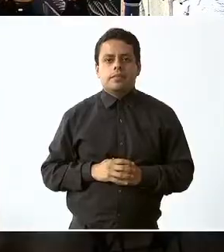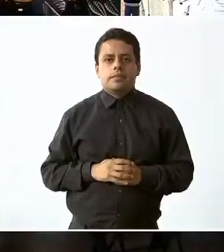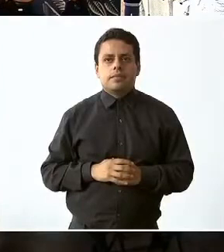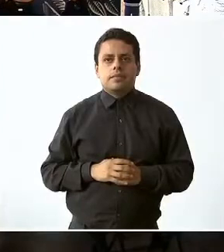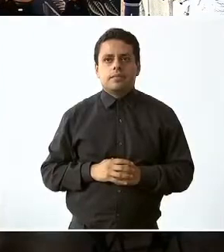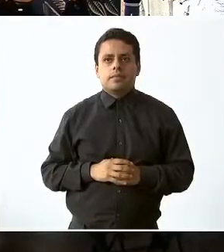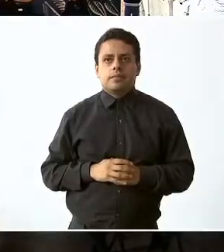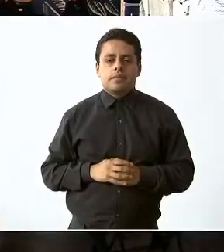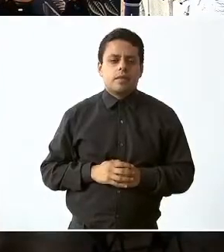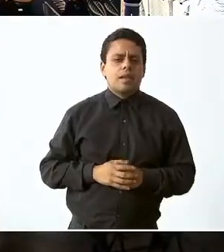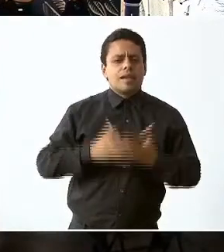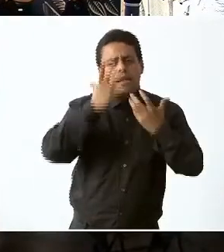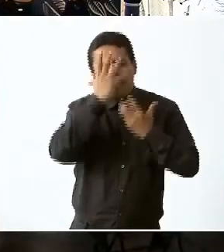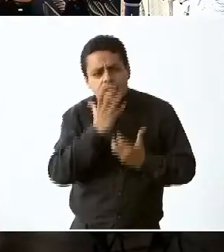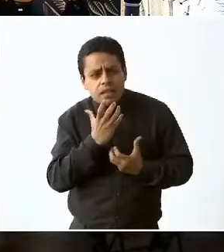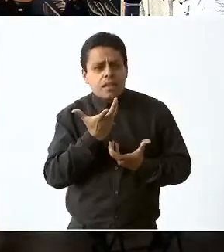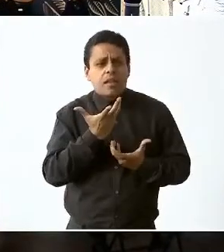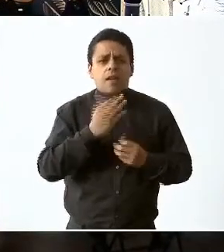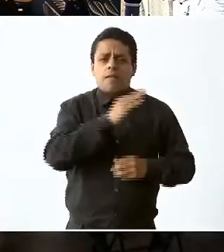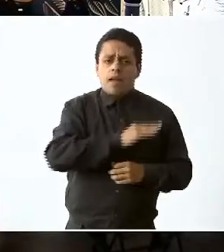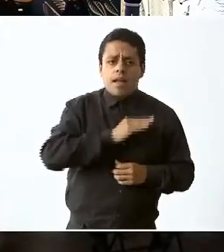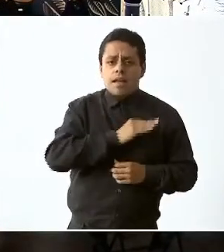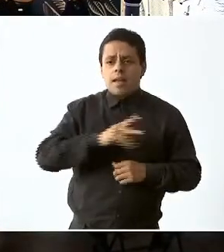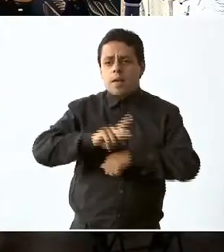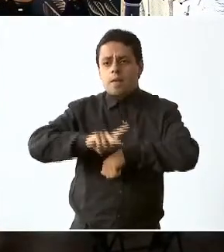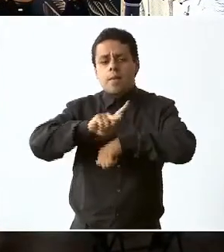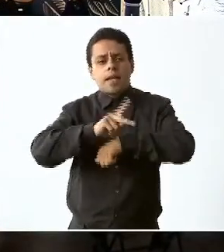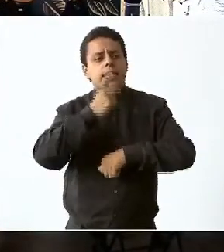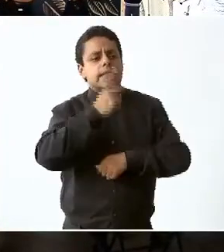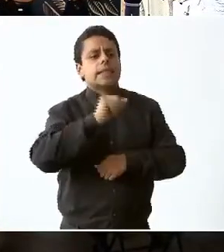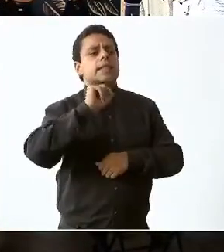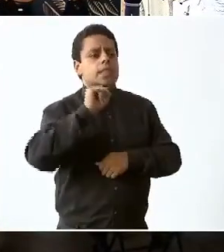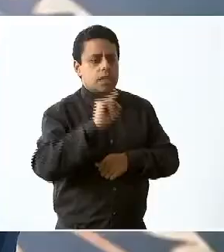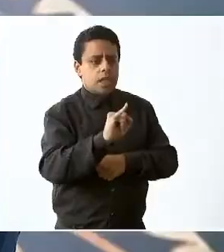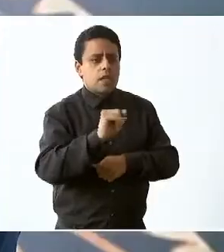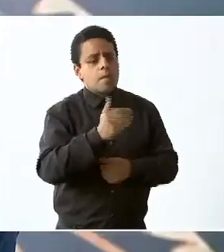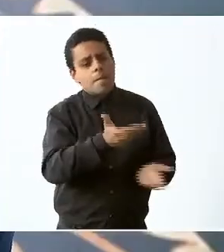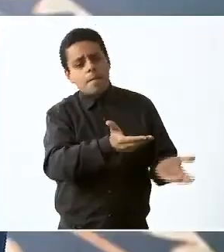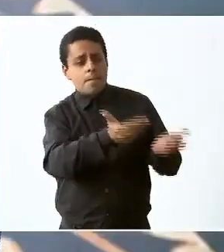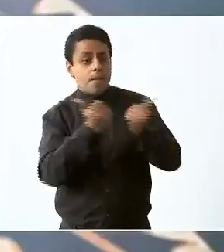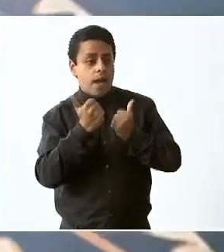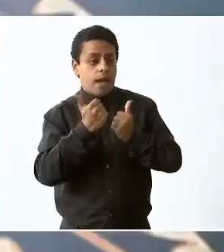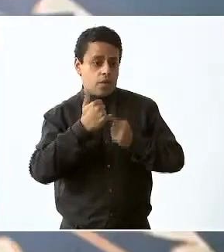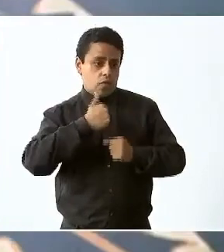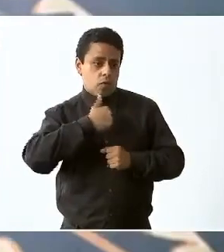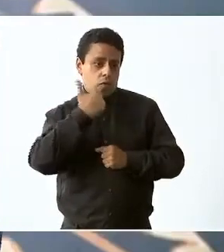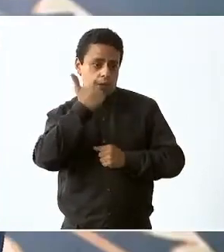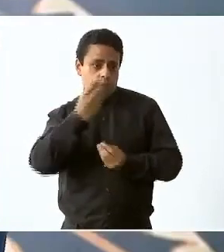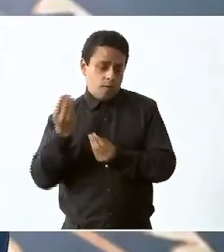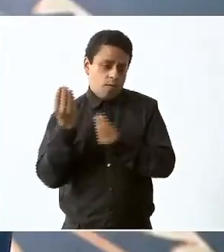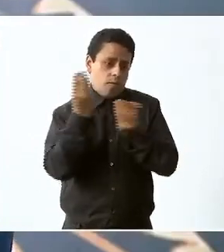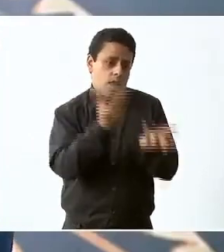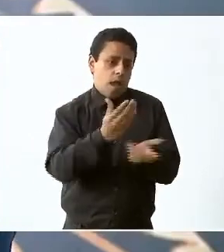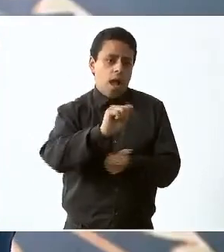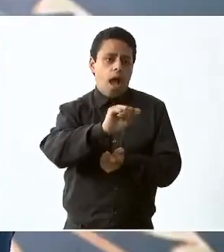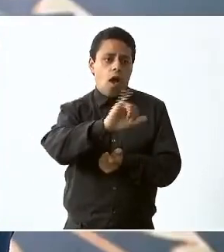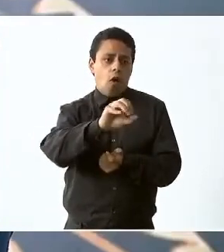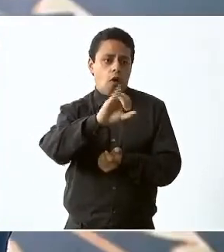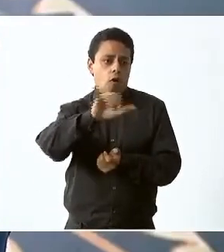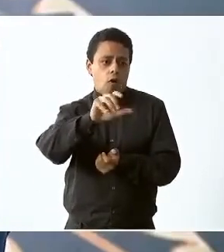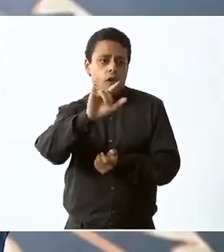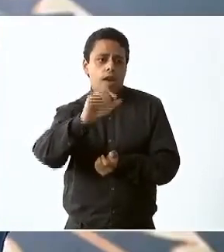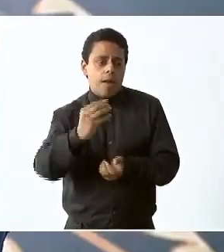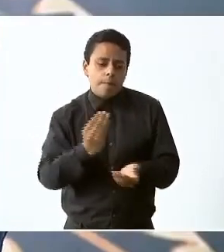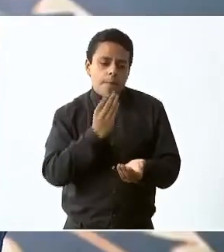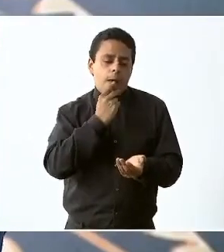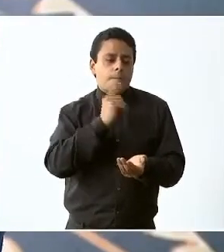Al triste y al feliz dices que sí, que en tu lengua de amor prueben de ti la picadura del ajonjolí.